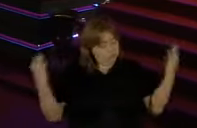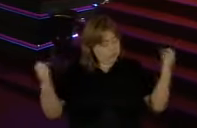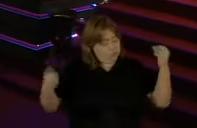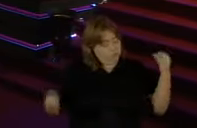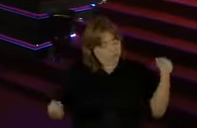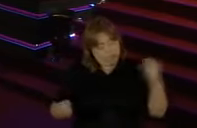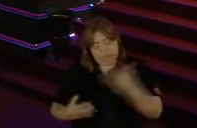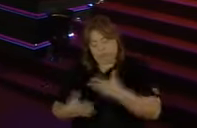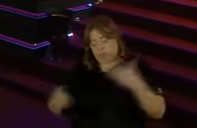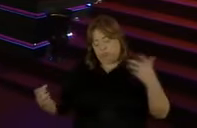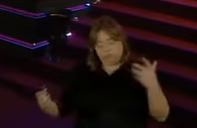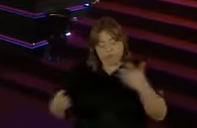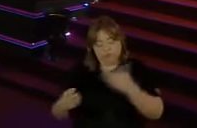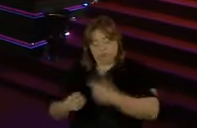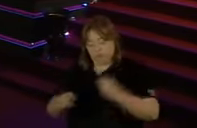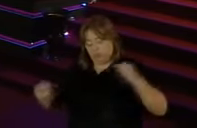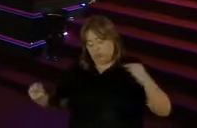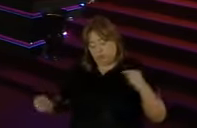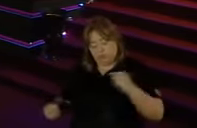temor, no hay